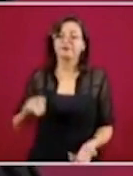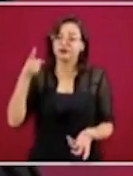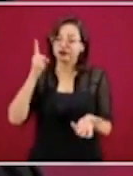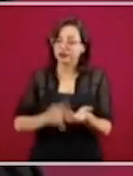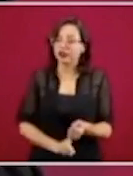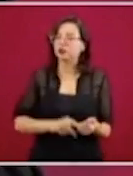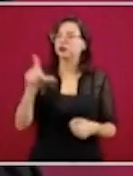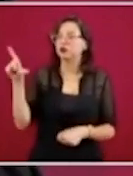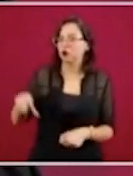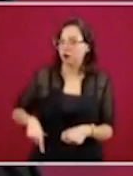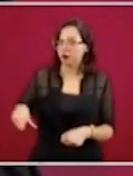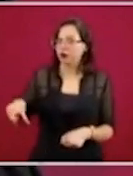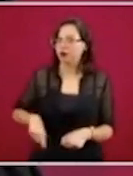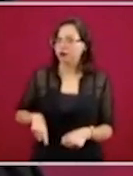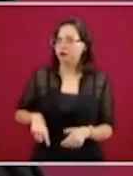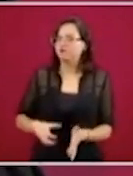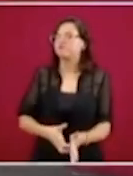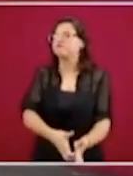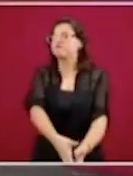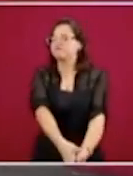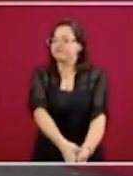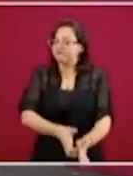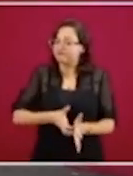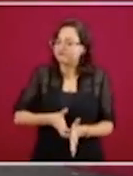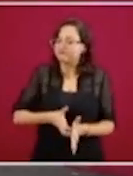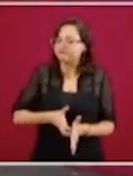los costos